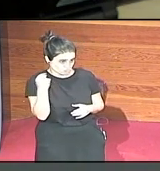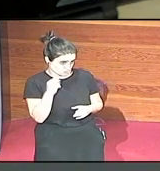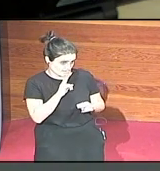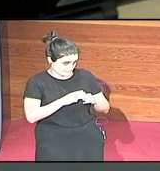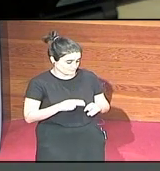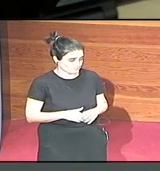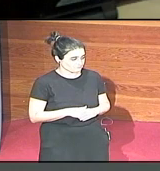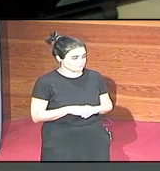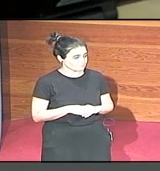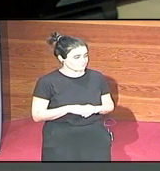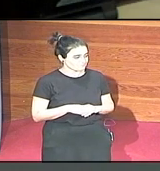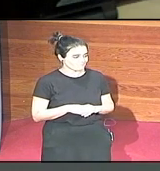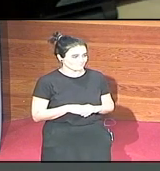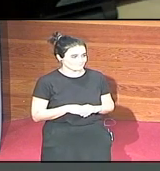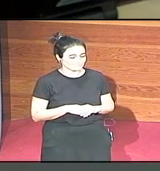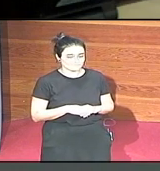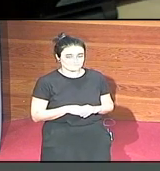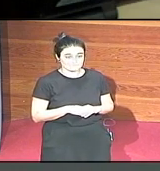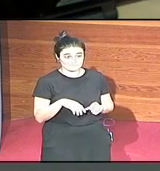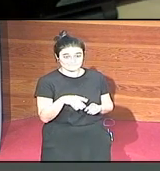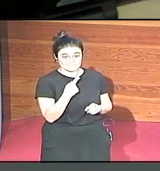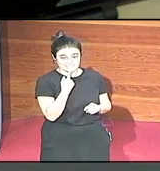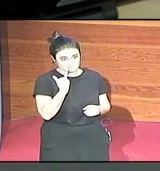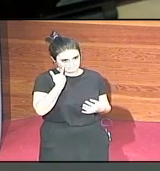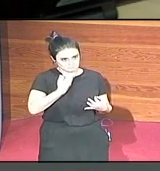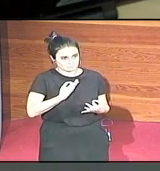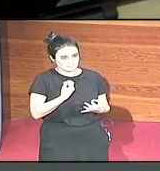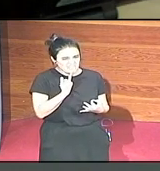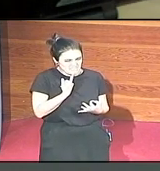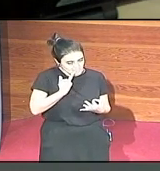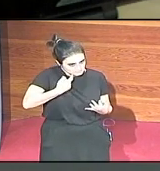Él echa una luz muy distinta sobre lo que se dijo realmente.